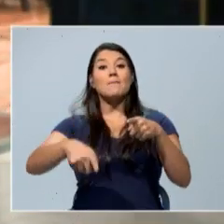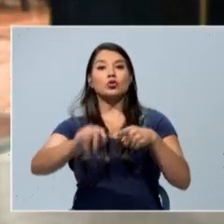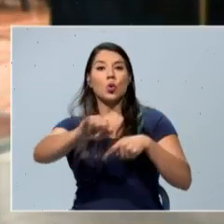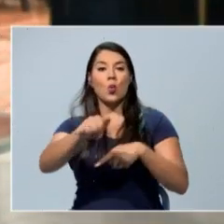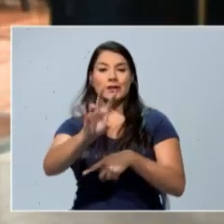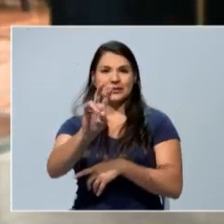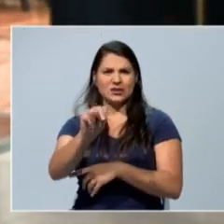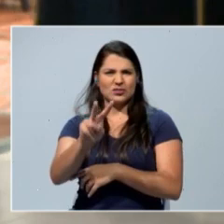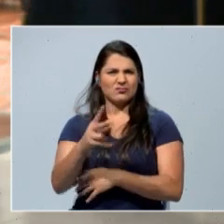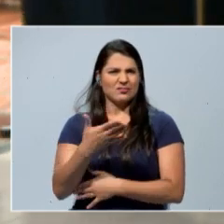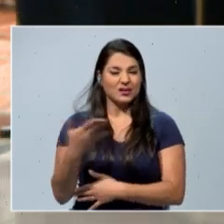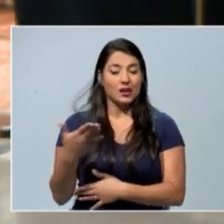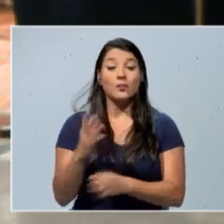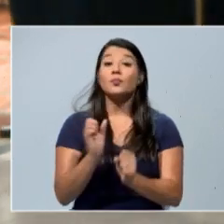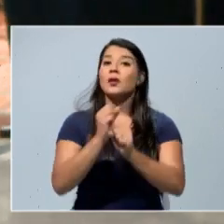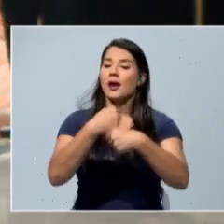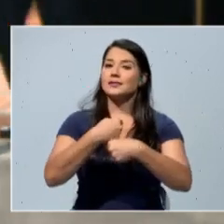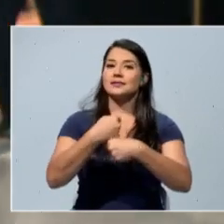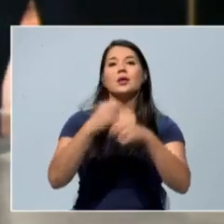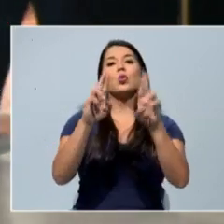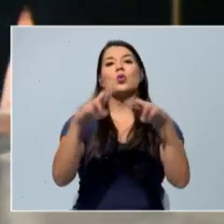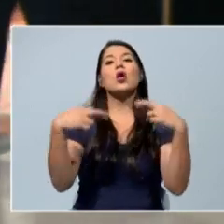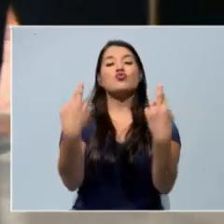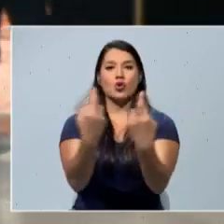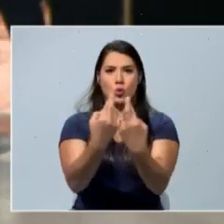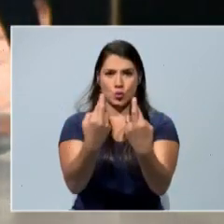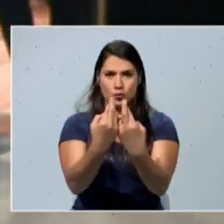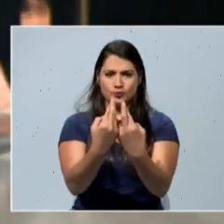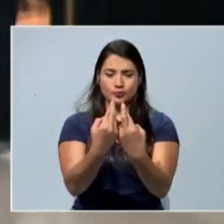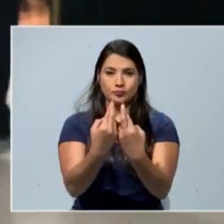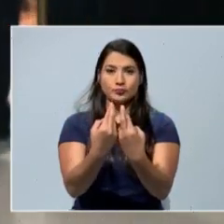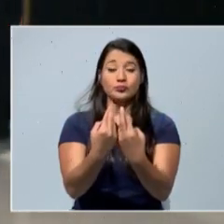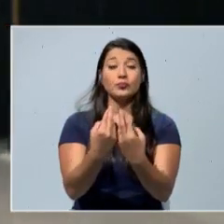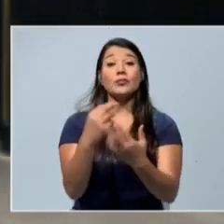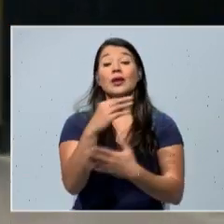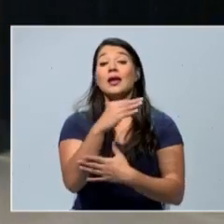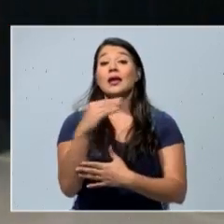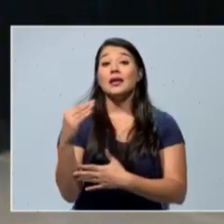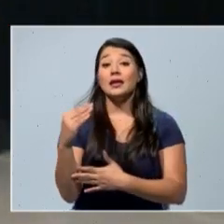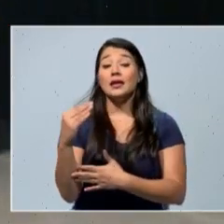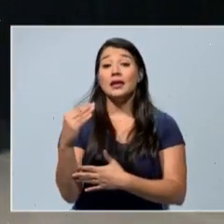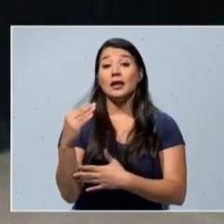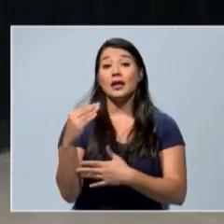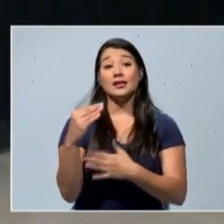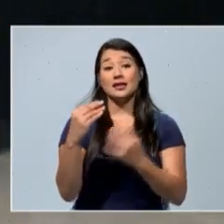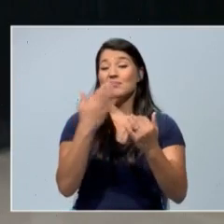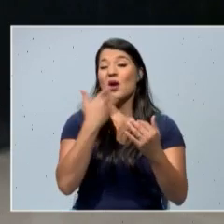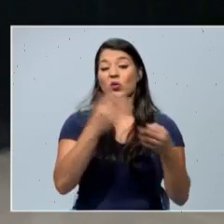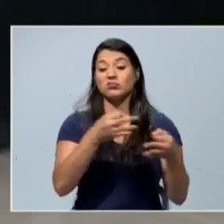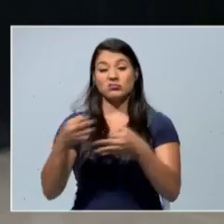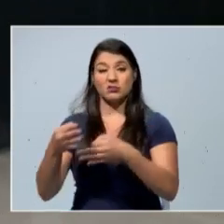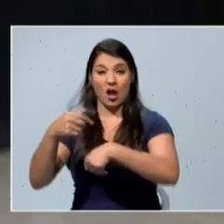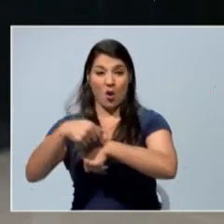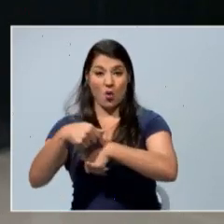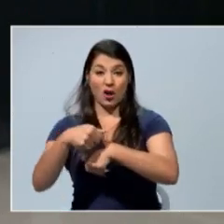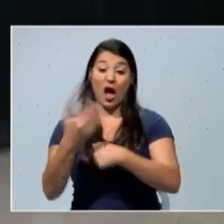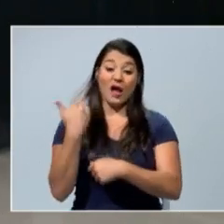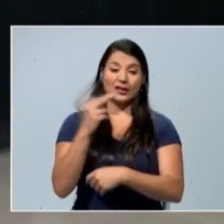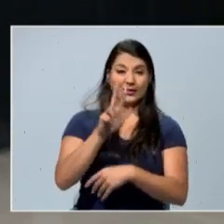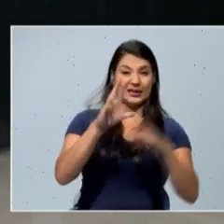es realizar una sesión solemne. Lo que se había acordado es que el traslado de la hora 3 de la tarde hasta a las 6 de la